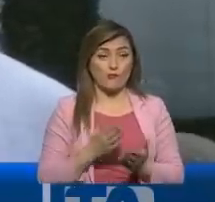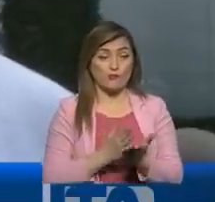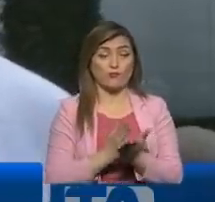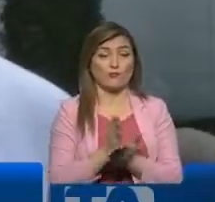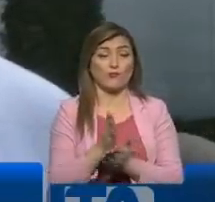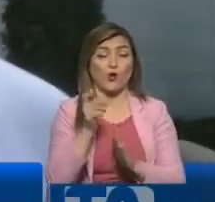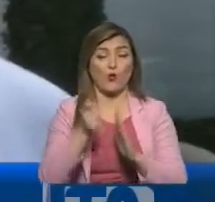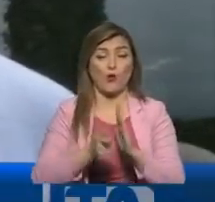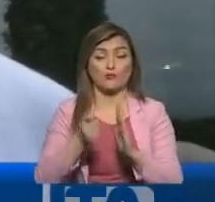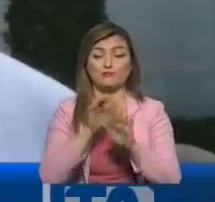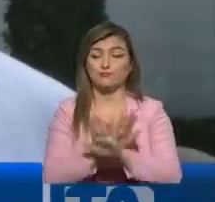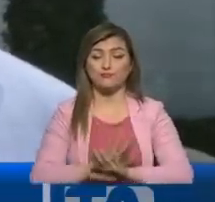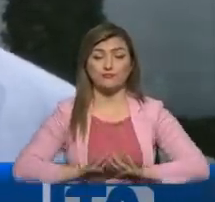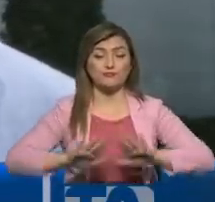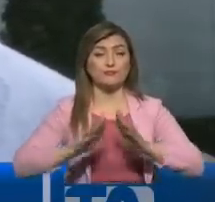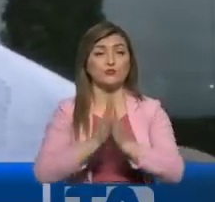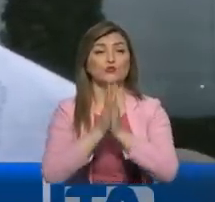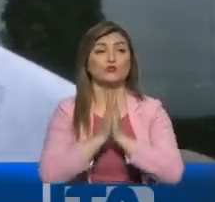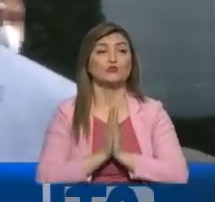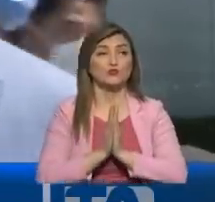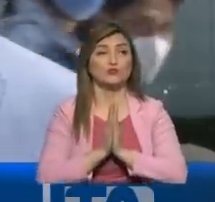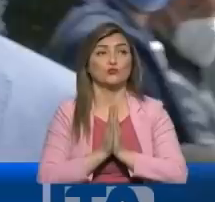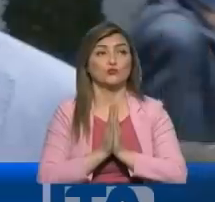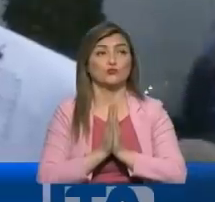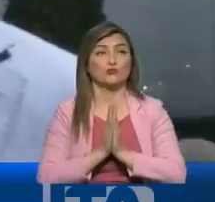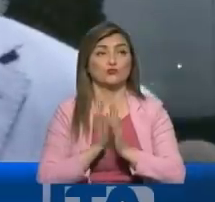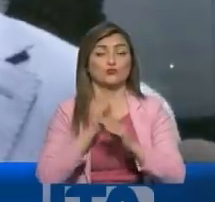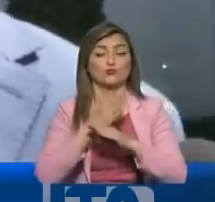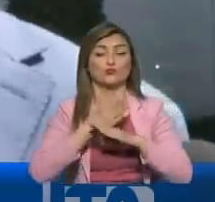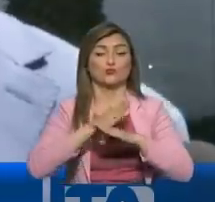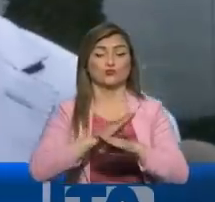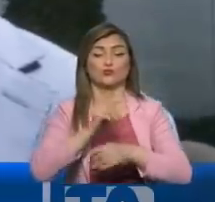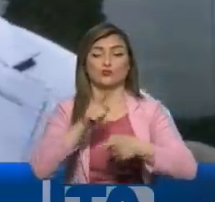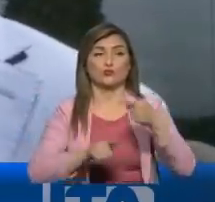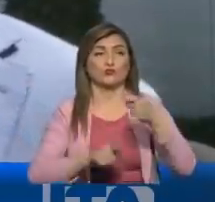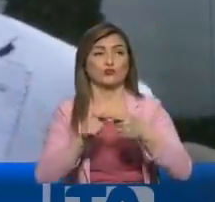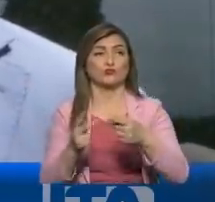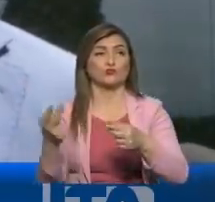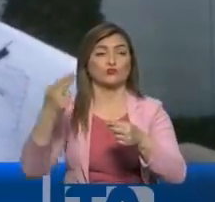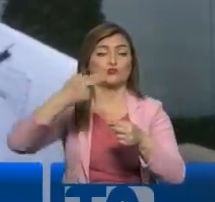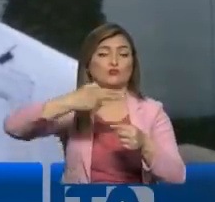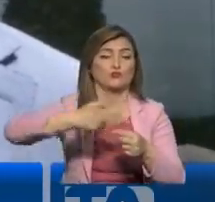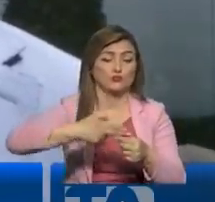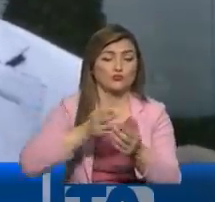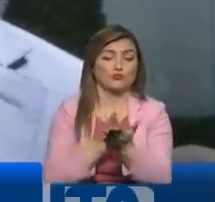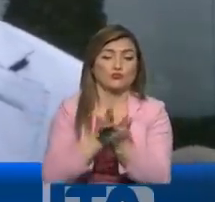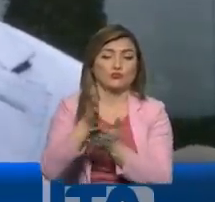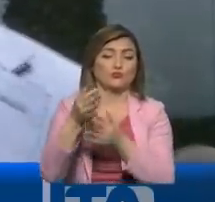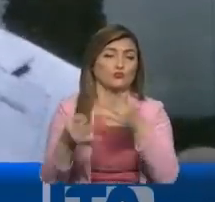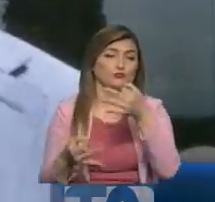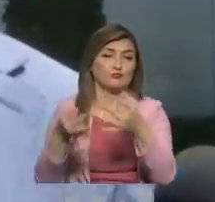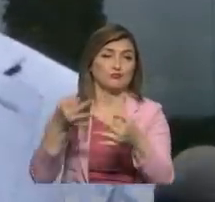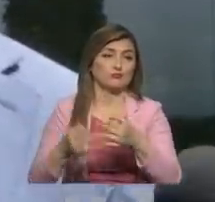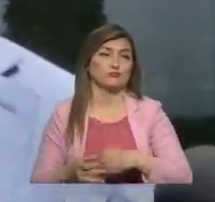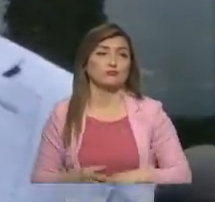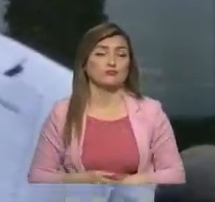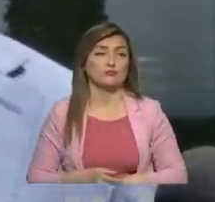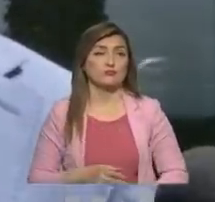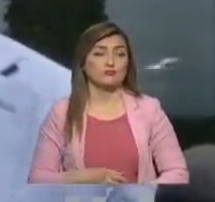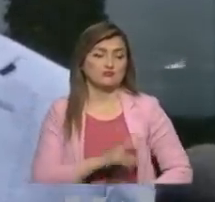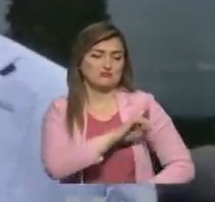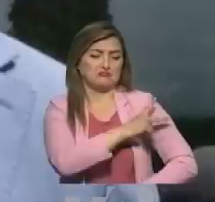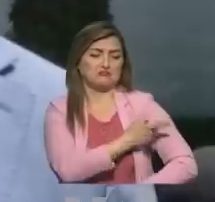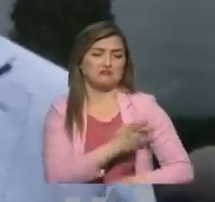judicial, solicitó que se registre ese impedimento para que yo no pueda regresar a la carrera judicial, que el cargo de vocal